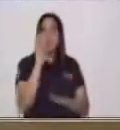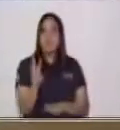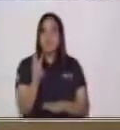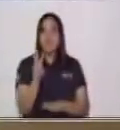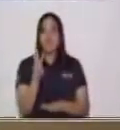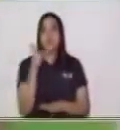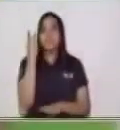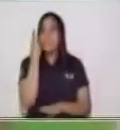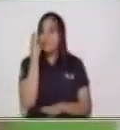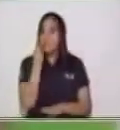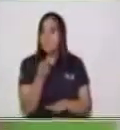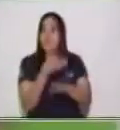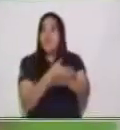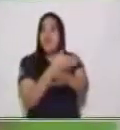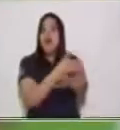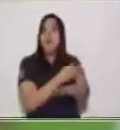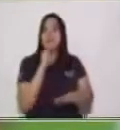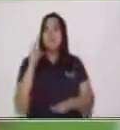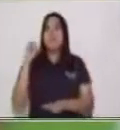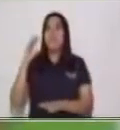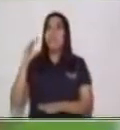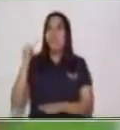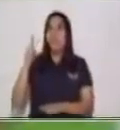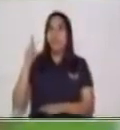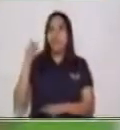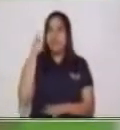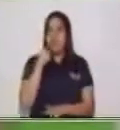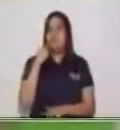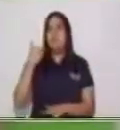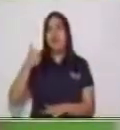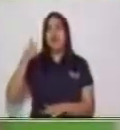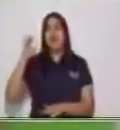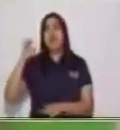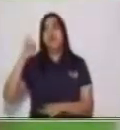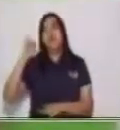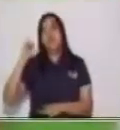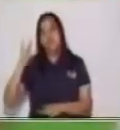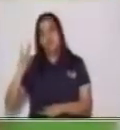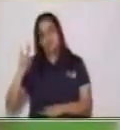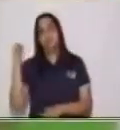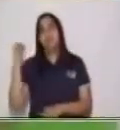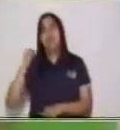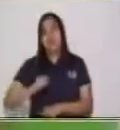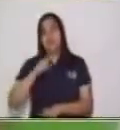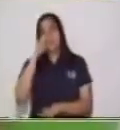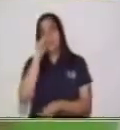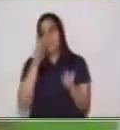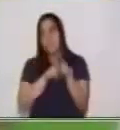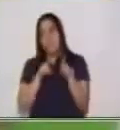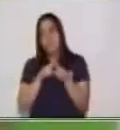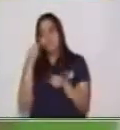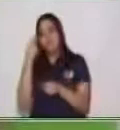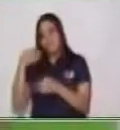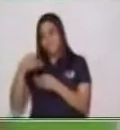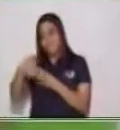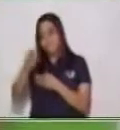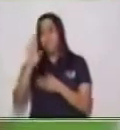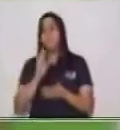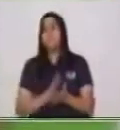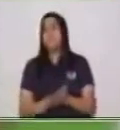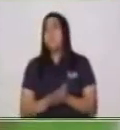se observa antes de las vocales A, I o U. ¿Sí? Hay excepciones también que vamos a ver más adelante. Por